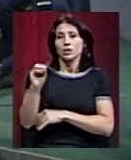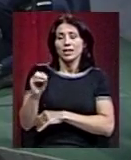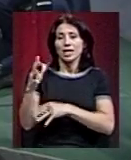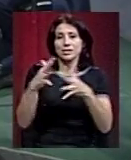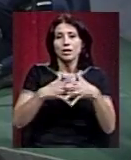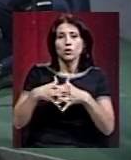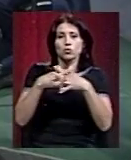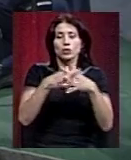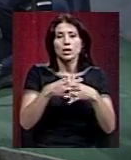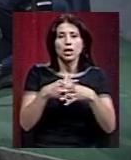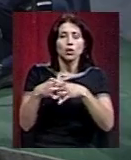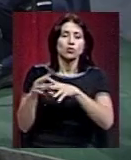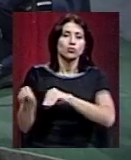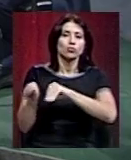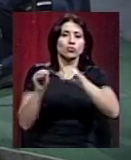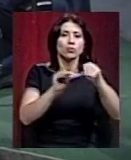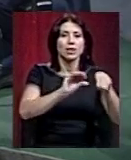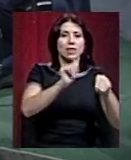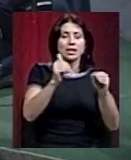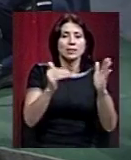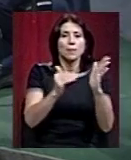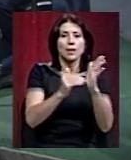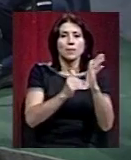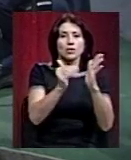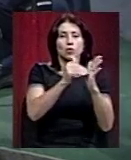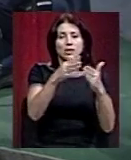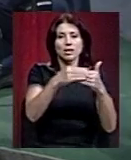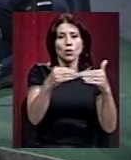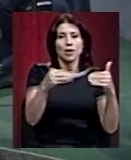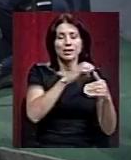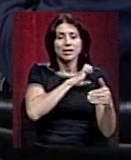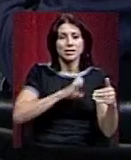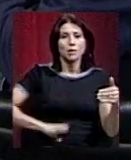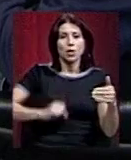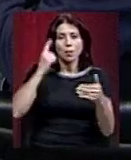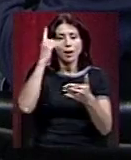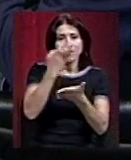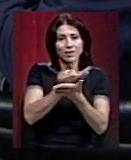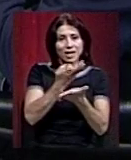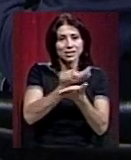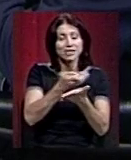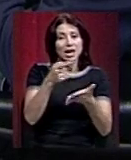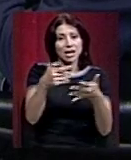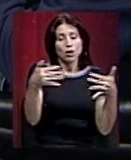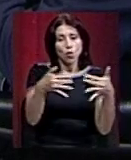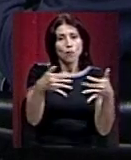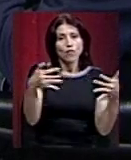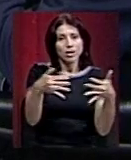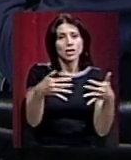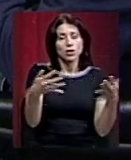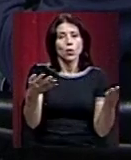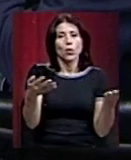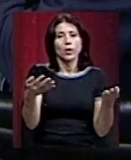millones en El Salvador para financiar el conflicto, ya sea con